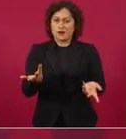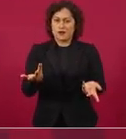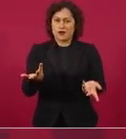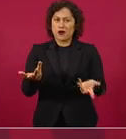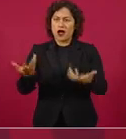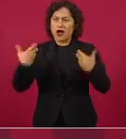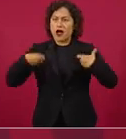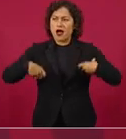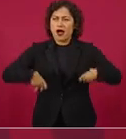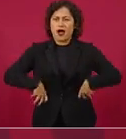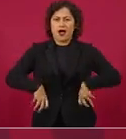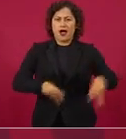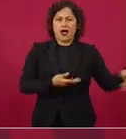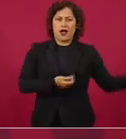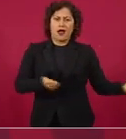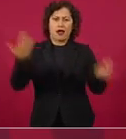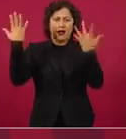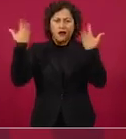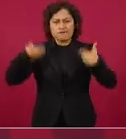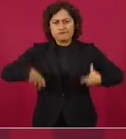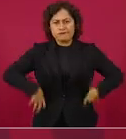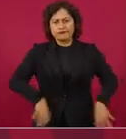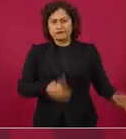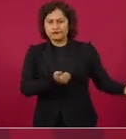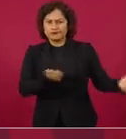los últimos